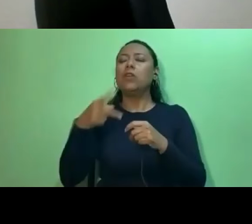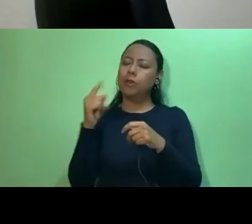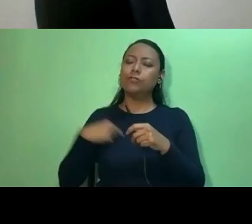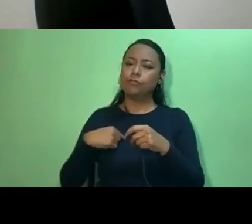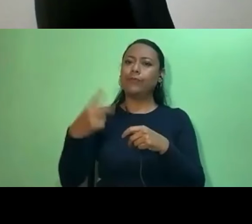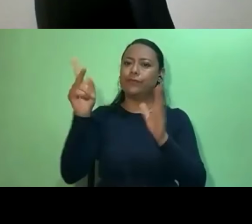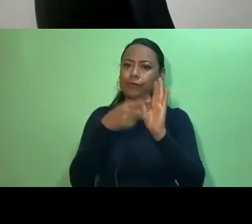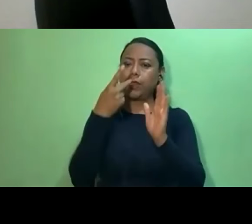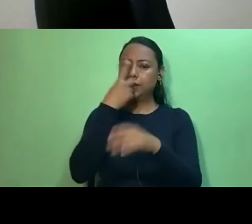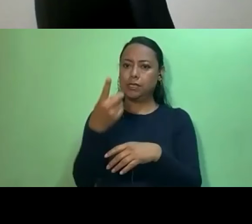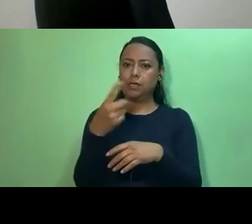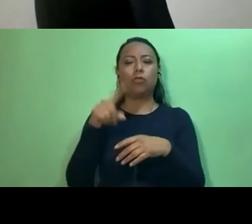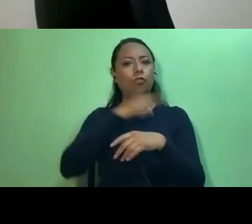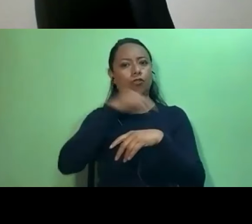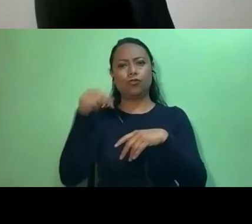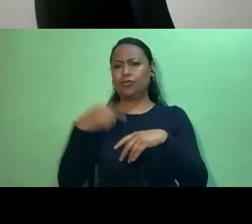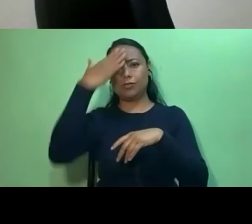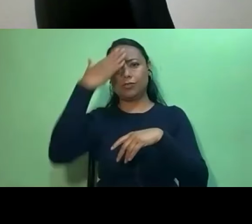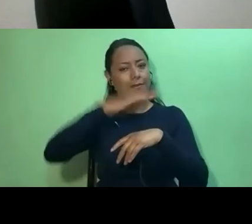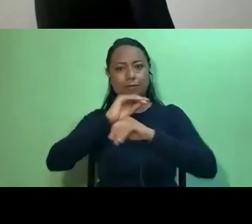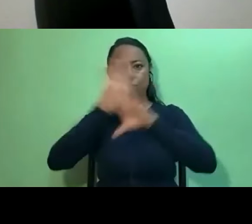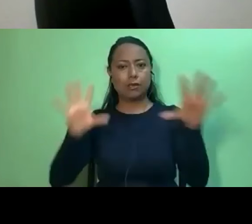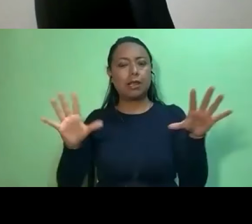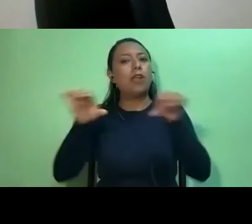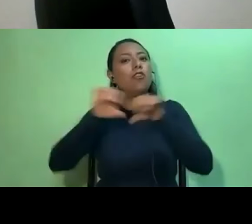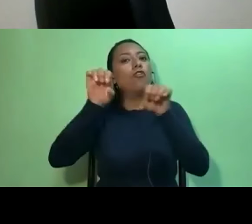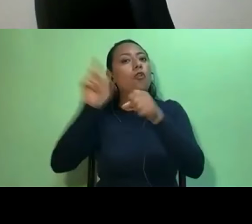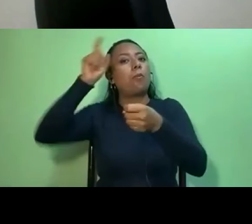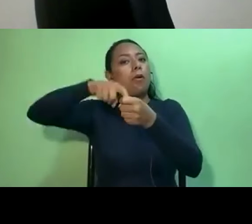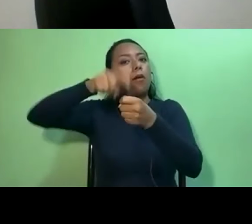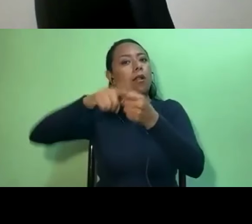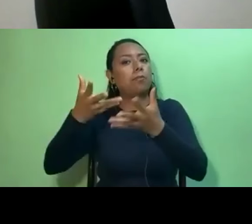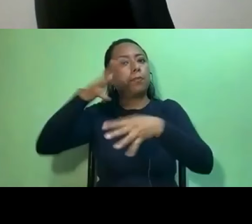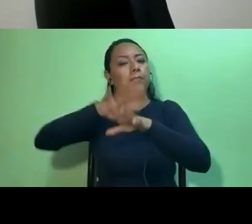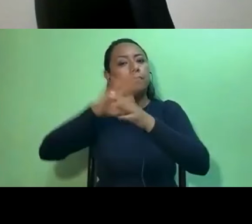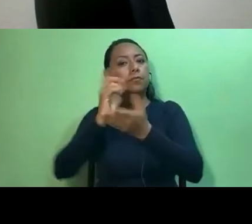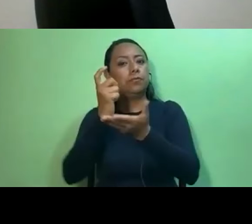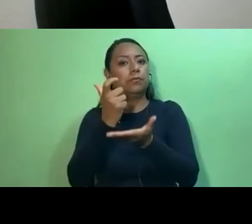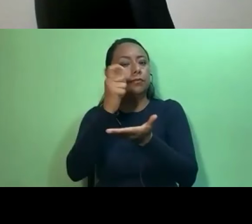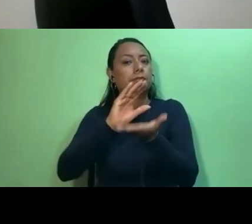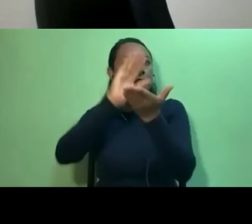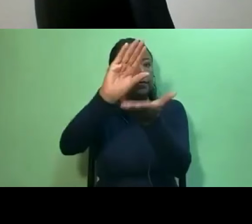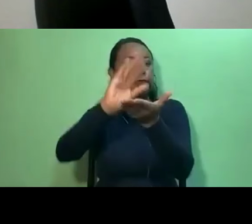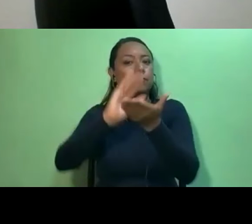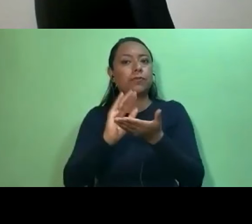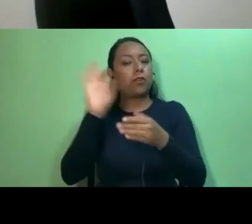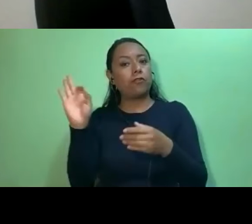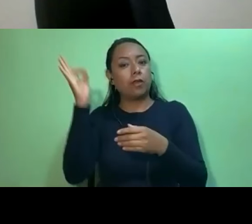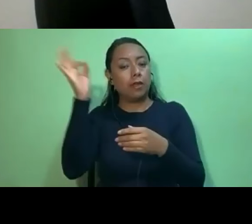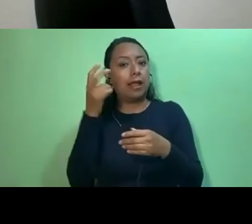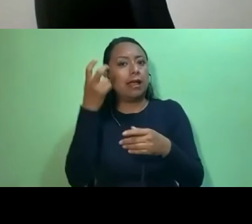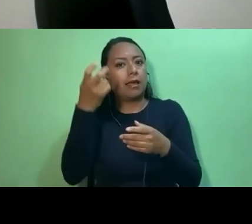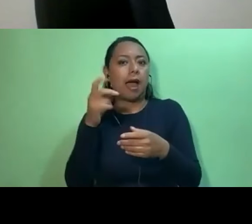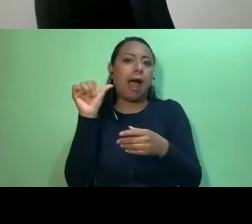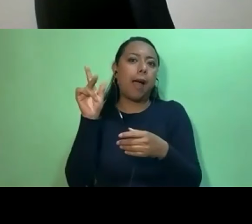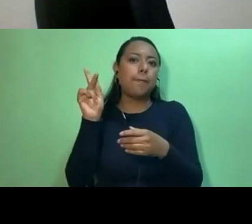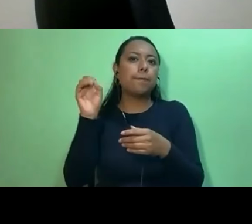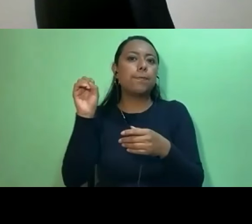por supuesto conocemos cómo se integra el presupuesto de egresos federal, que son aportaciones, que son